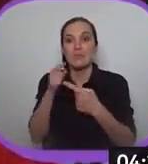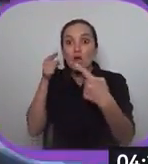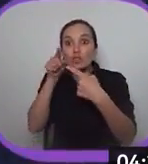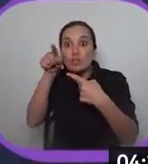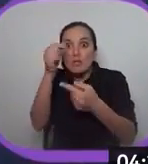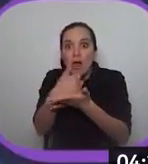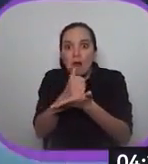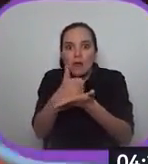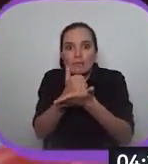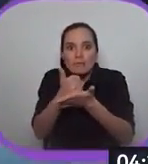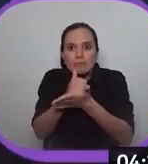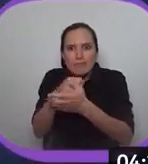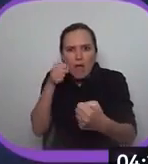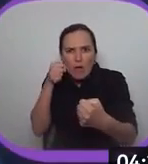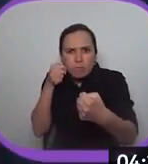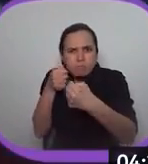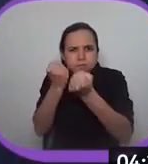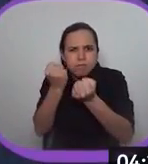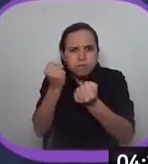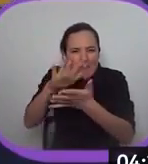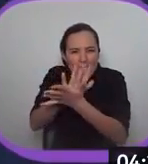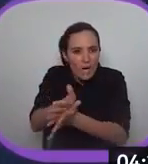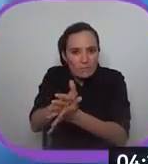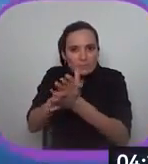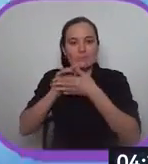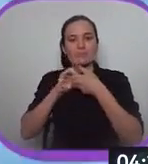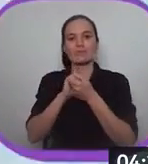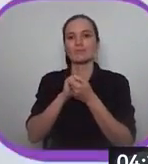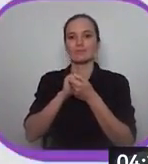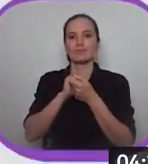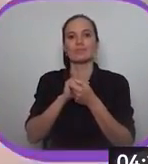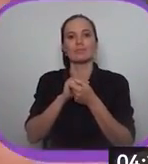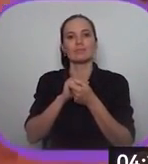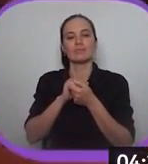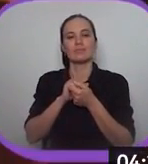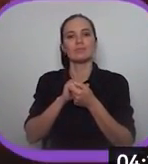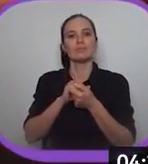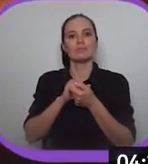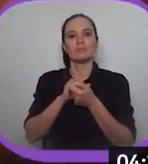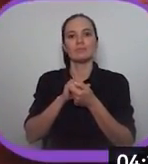El enemigo está esperando al otro lado. ¡Estén listos para chocar y aplastar!